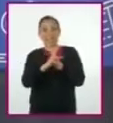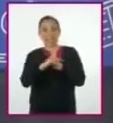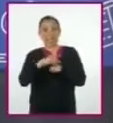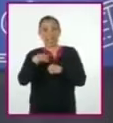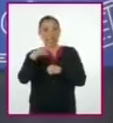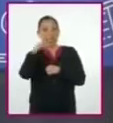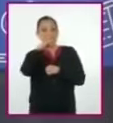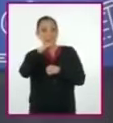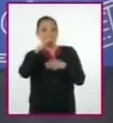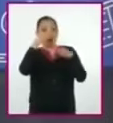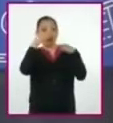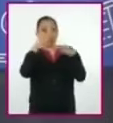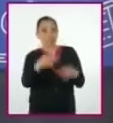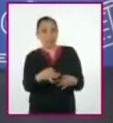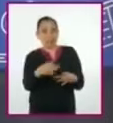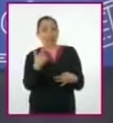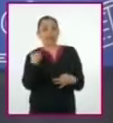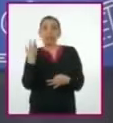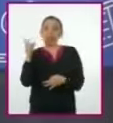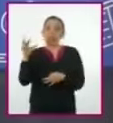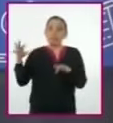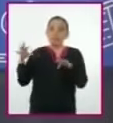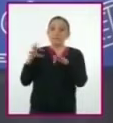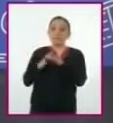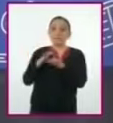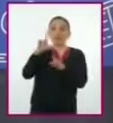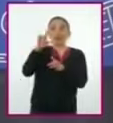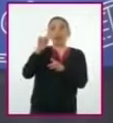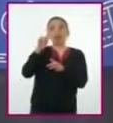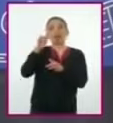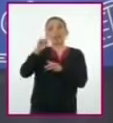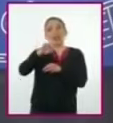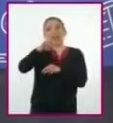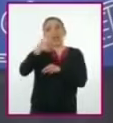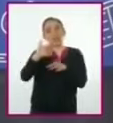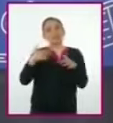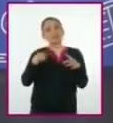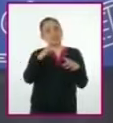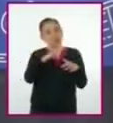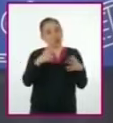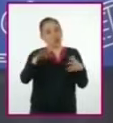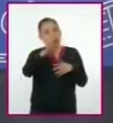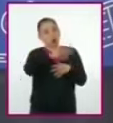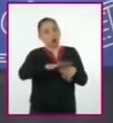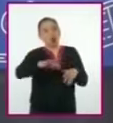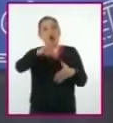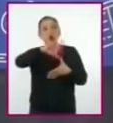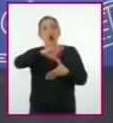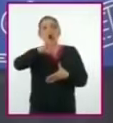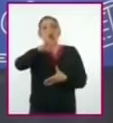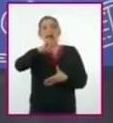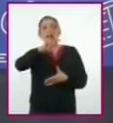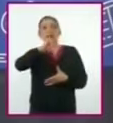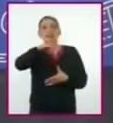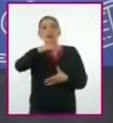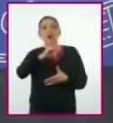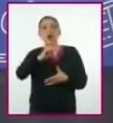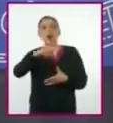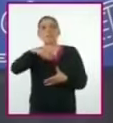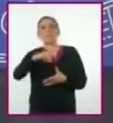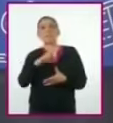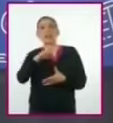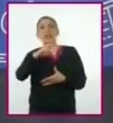lengua oficial sean provenientes del latín son considerados latinoamericanos.